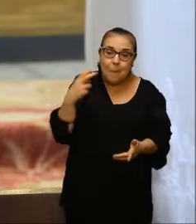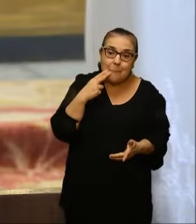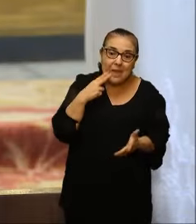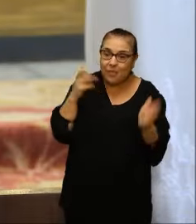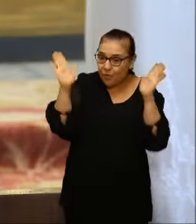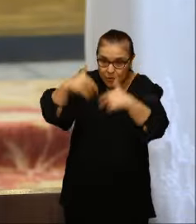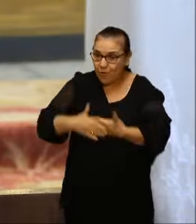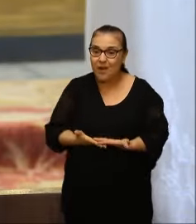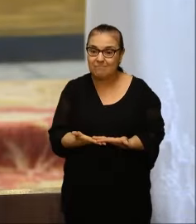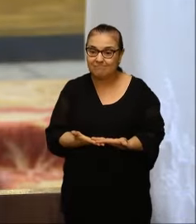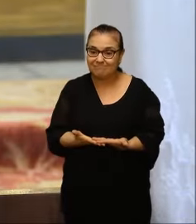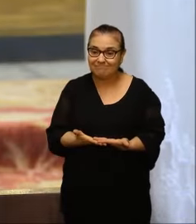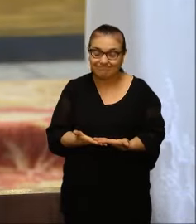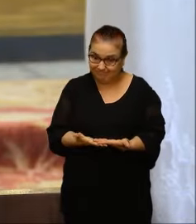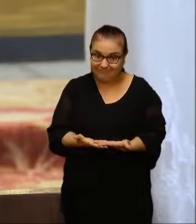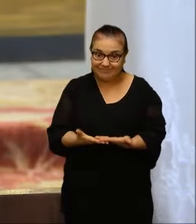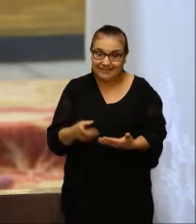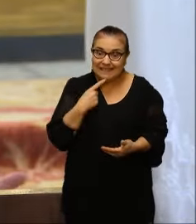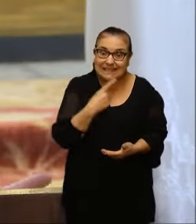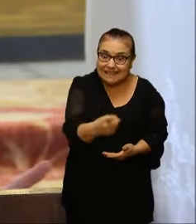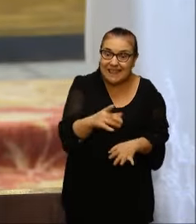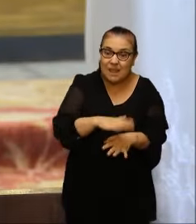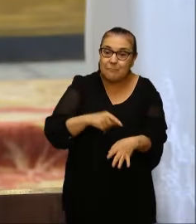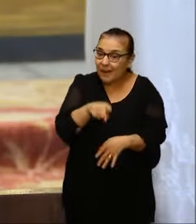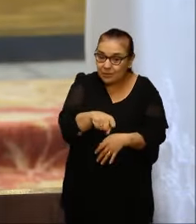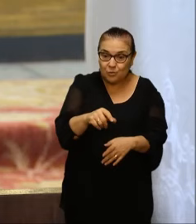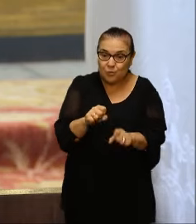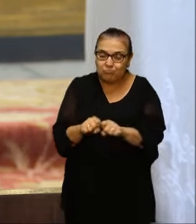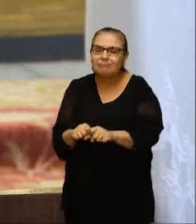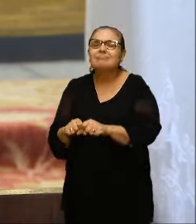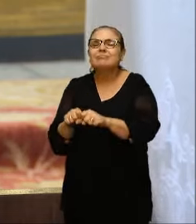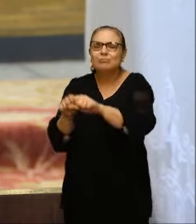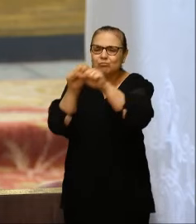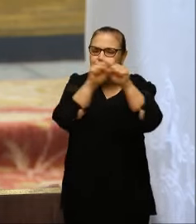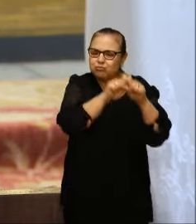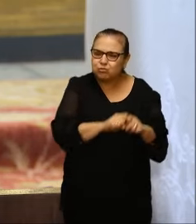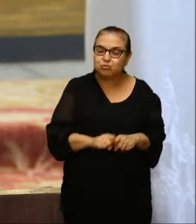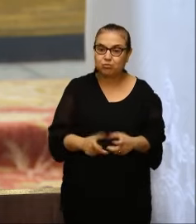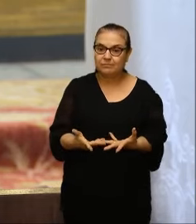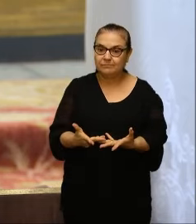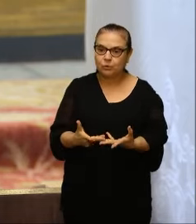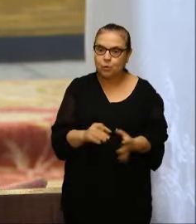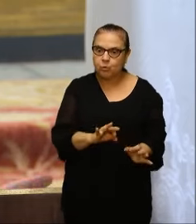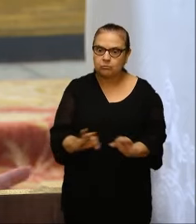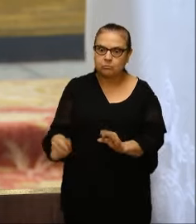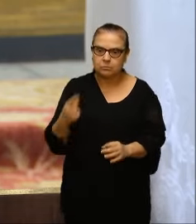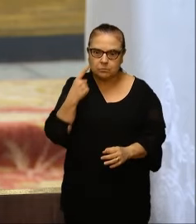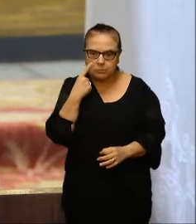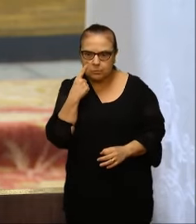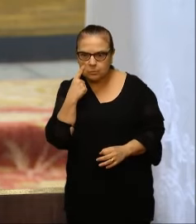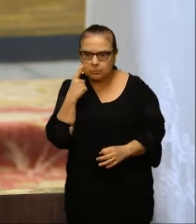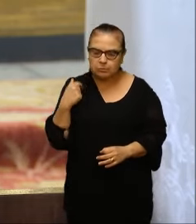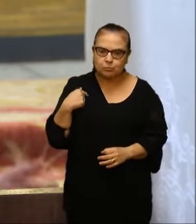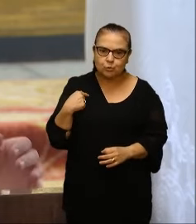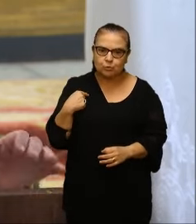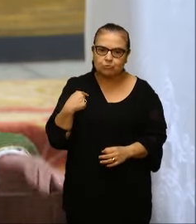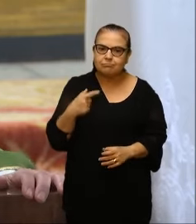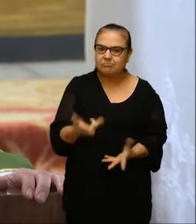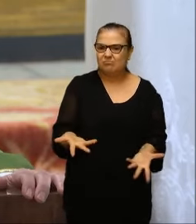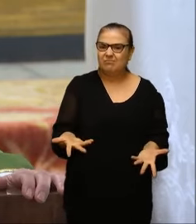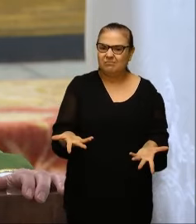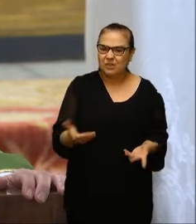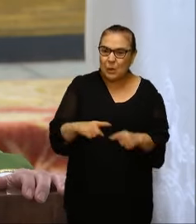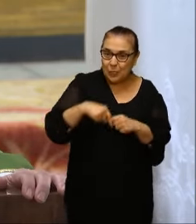todo esto te lo dice para que no tengas miedo, para que estés siempre prevenido. Si no estás prevenido, si no te vas curtiendo, ¿qué